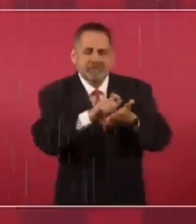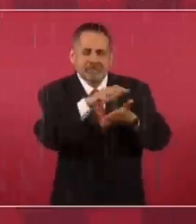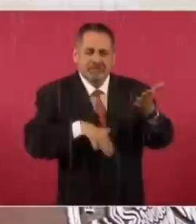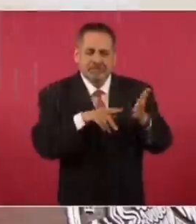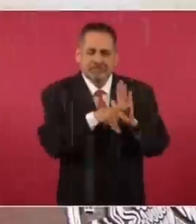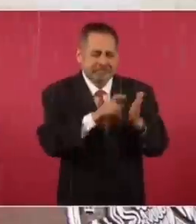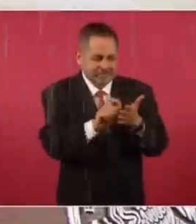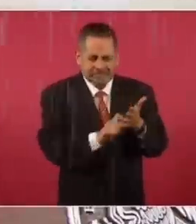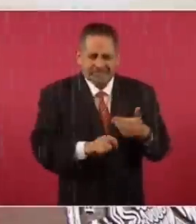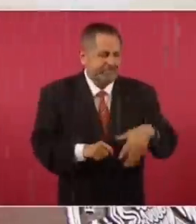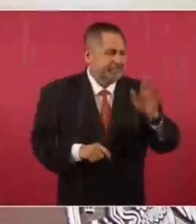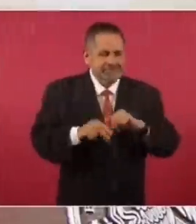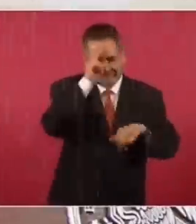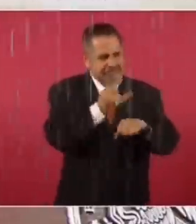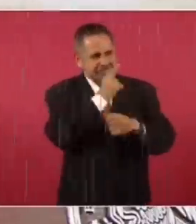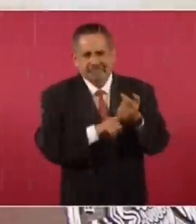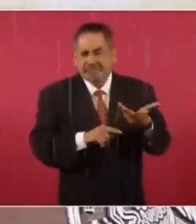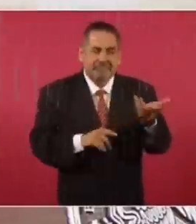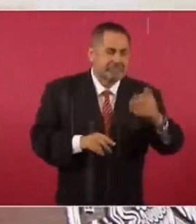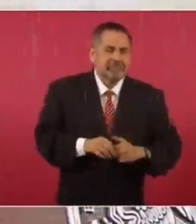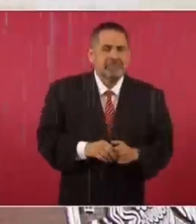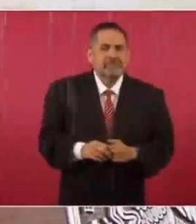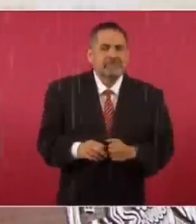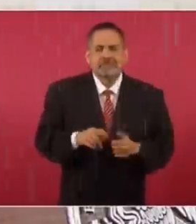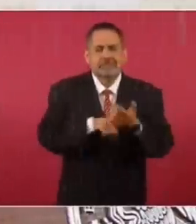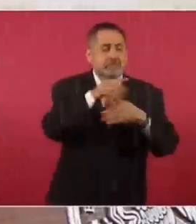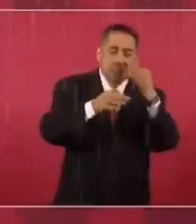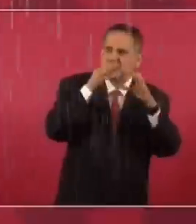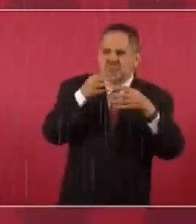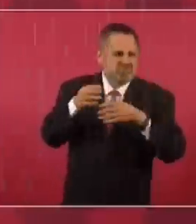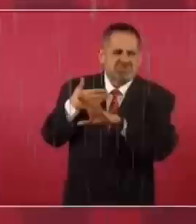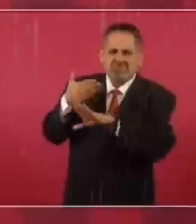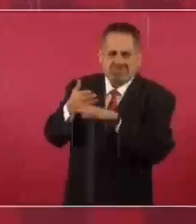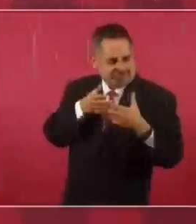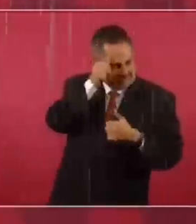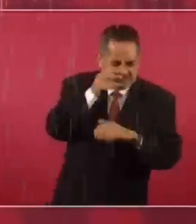articulistas, intelectuales orgánicos, son campañas.